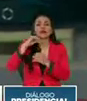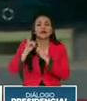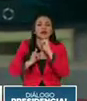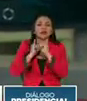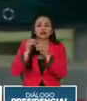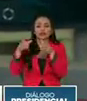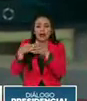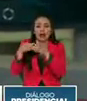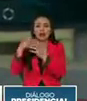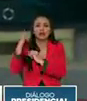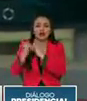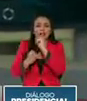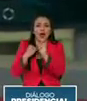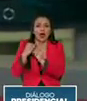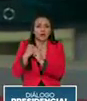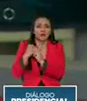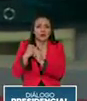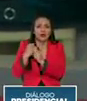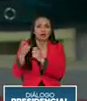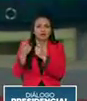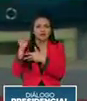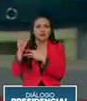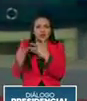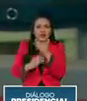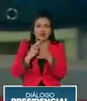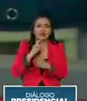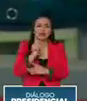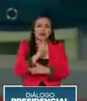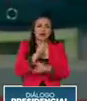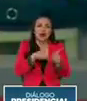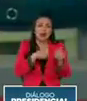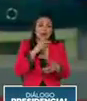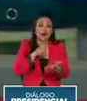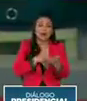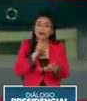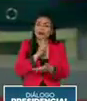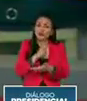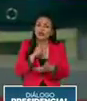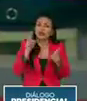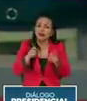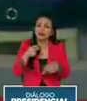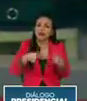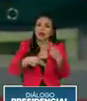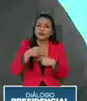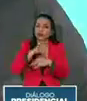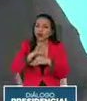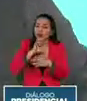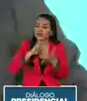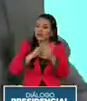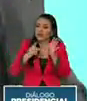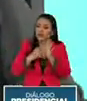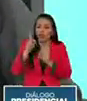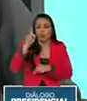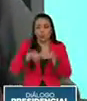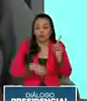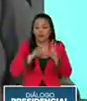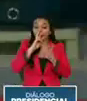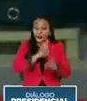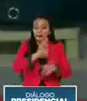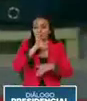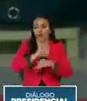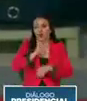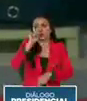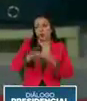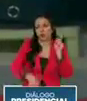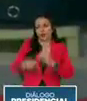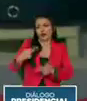no me vengan a decir que es por la firma de las cartas de intención. Hay que negociar por el país. No es un tema de soberanía, se ha dicho, ¿no? Y esto